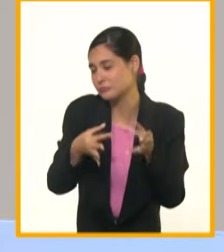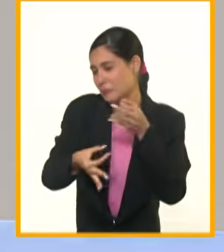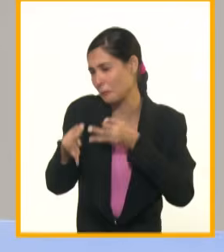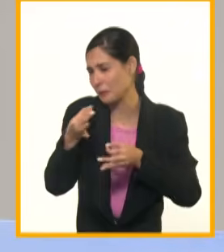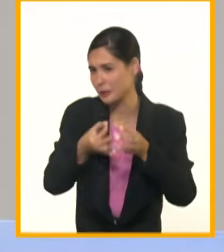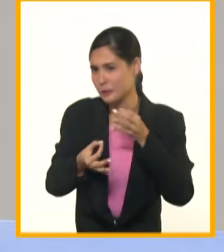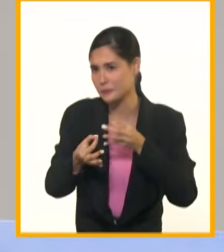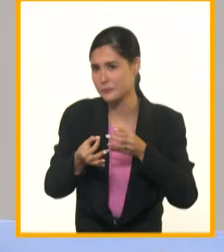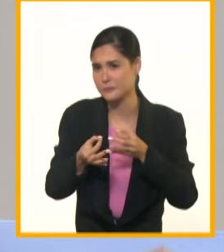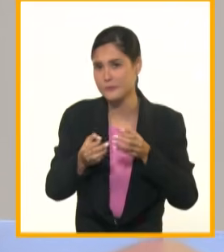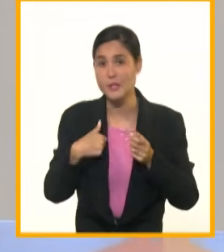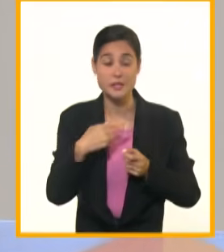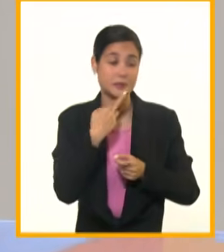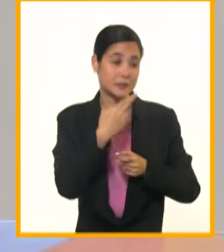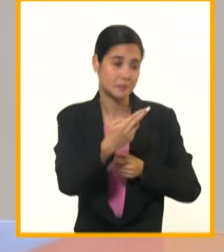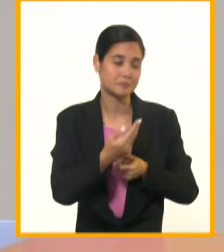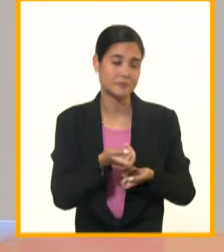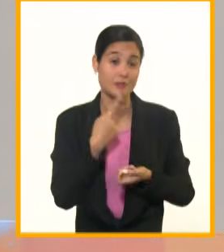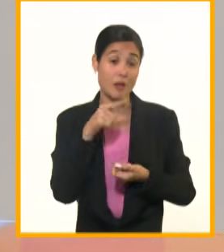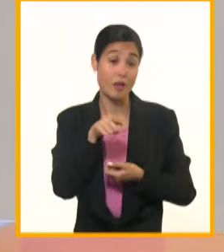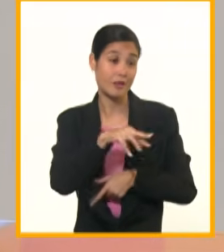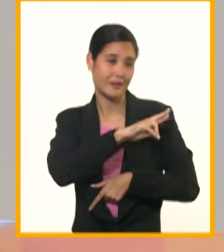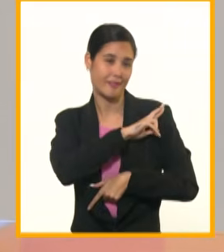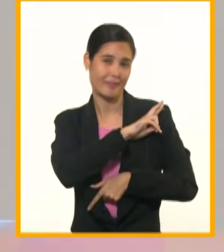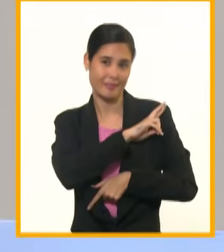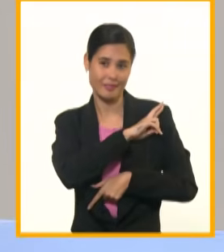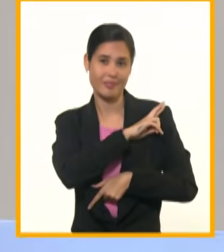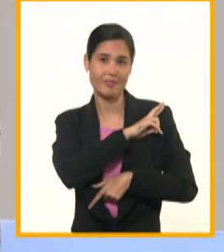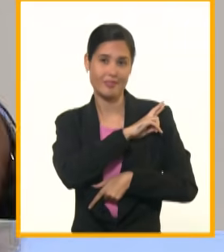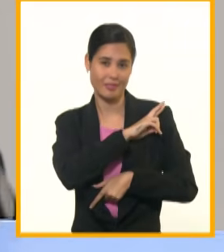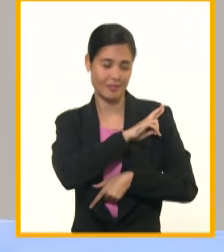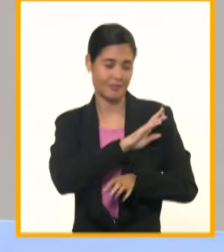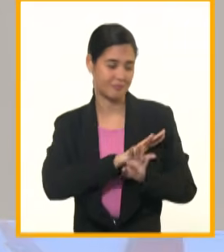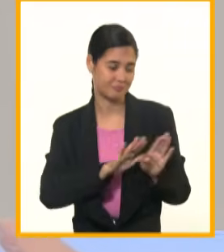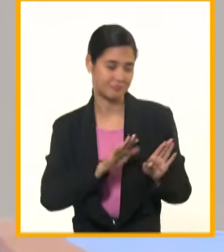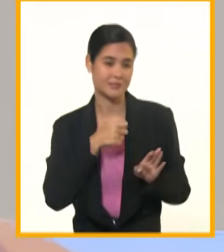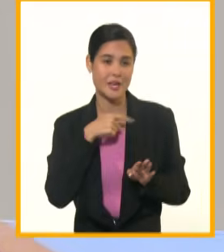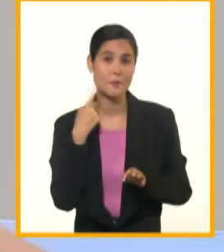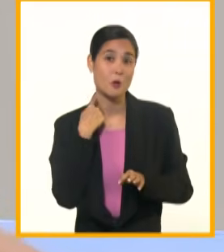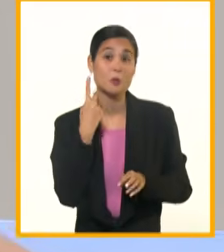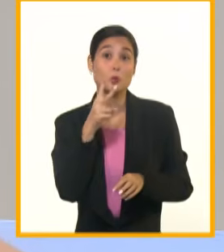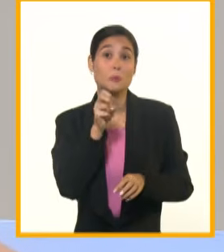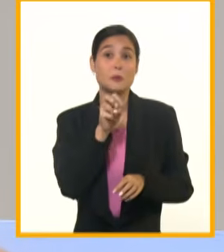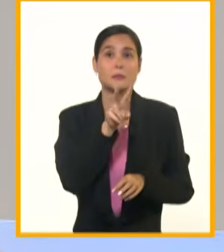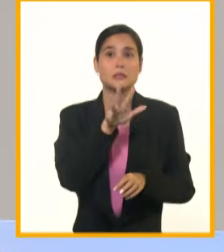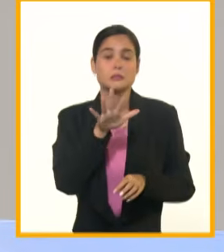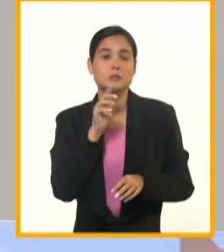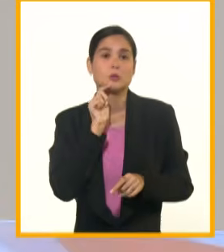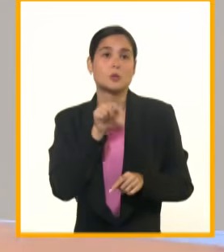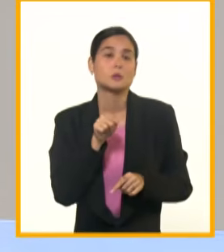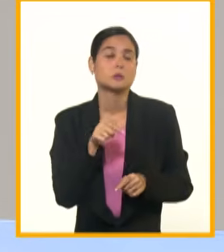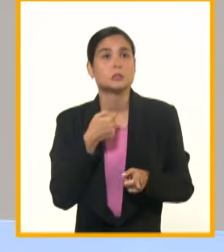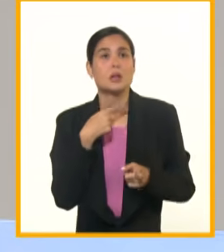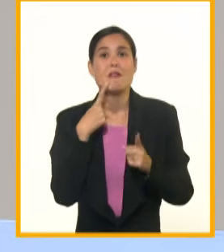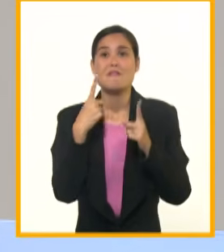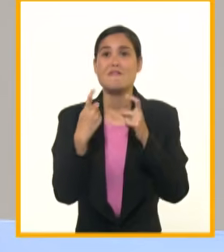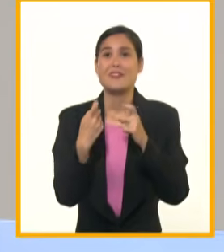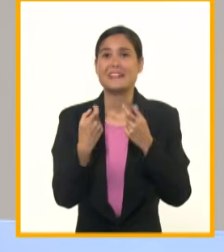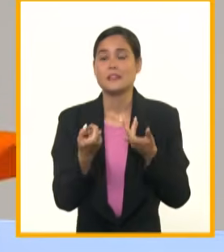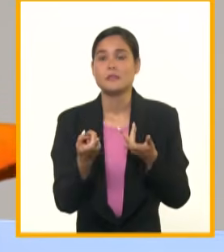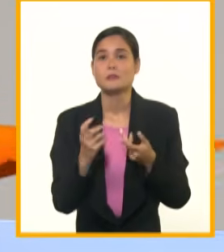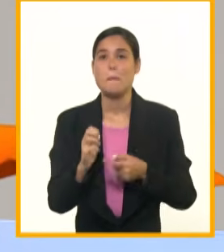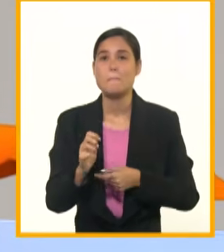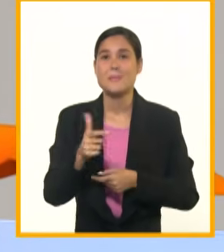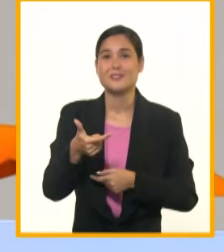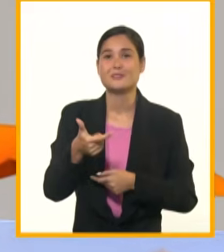Sí, tiene razón en lo que decía. Nosotros el año 2025 teníamos planificado un déficit de más de 500 millones de pesos.